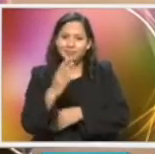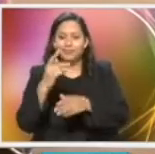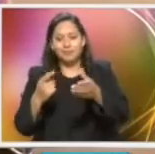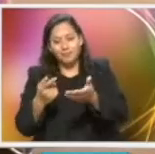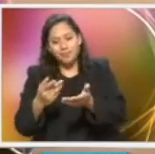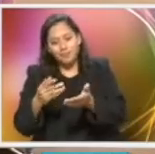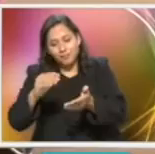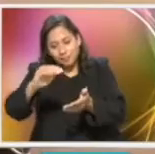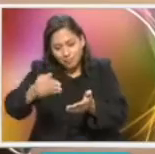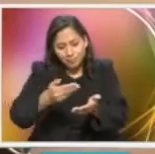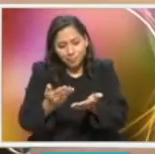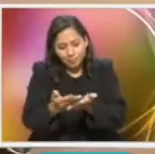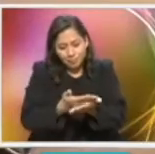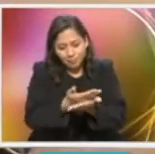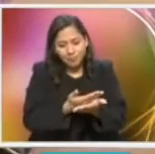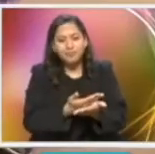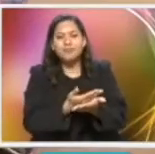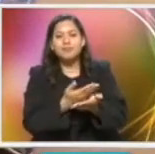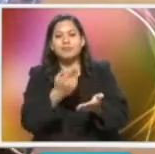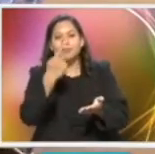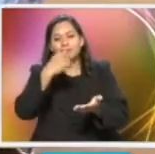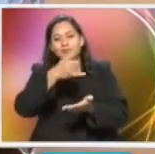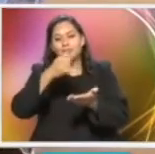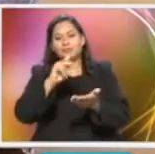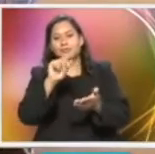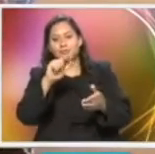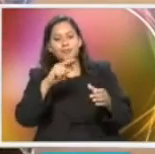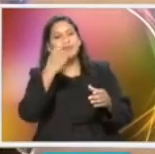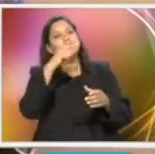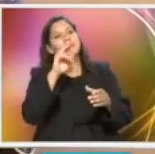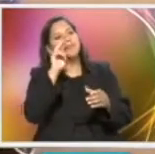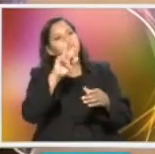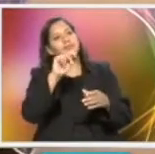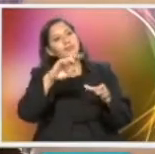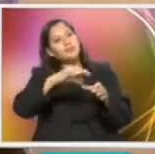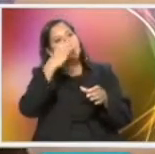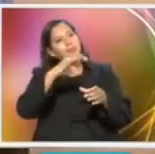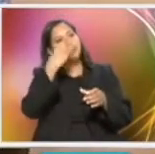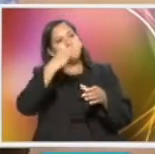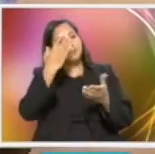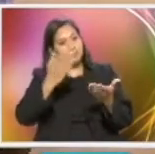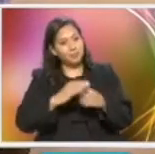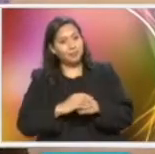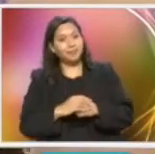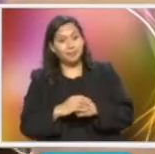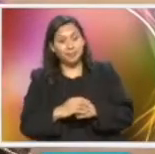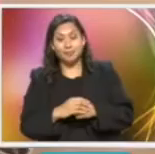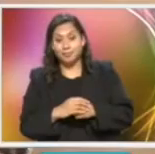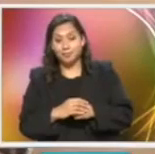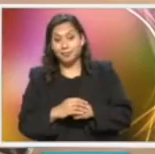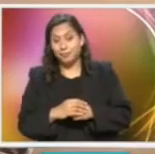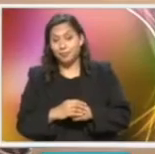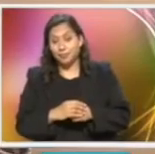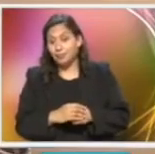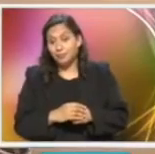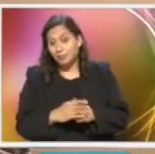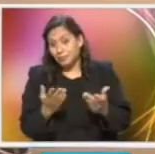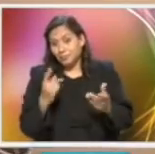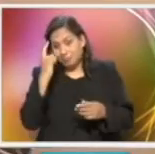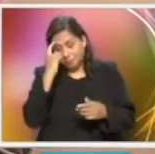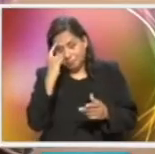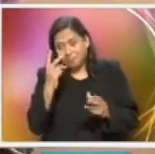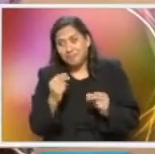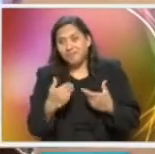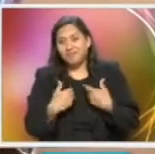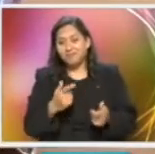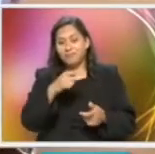para que se dé la palma. Para que tengas tu bolsita para ahí. Que tengas tu bolsita, ¿no? Viendo la tele. Exactamente, viendo la tele, mira, exactamente. Muy bien. ¿No? Es que no entendemos